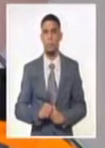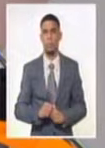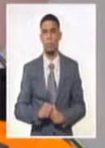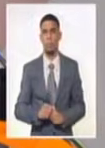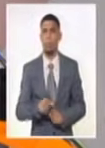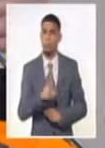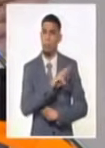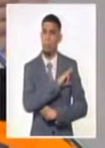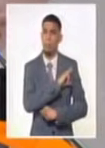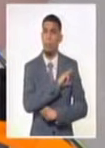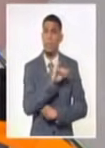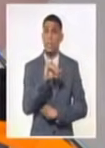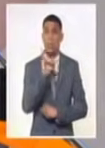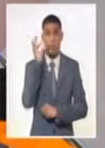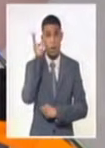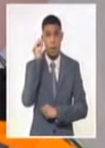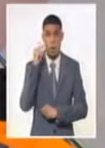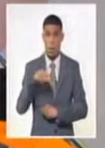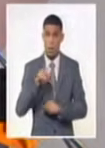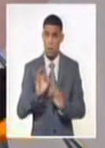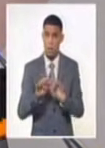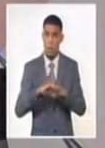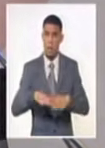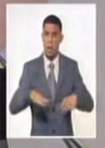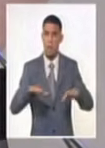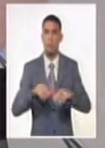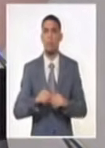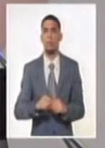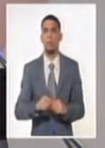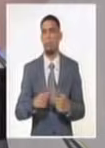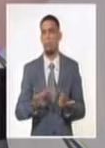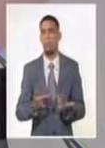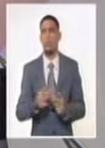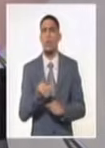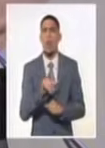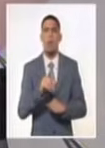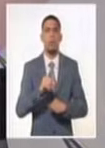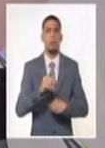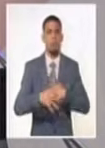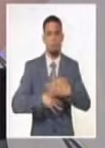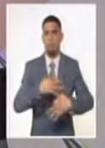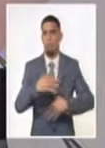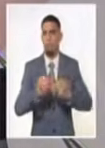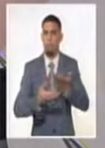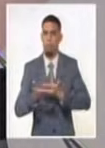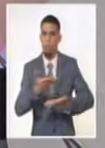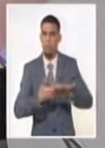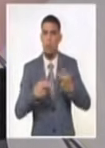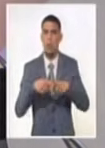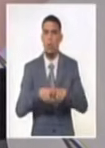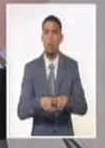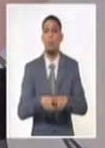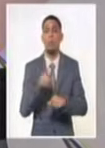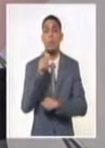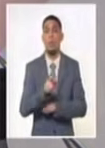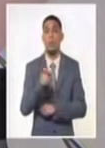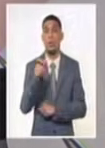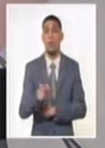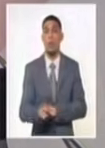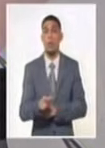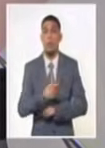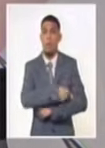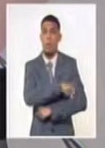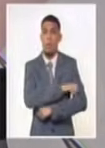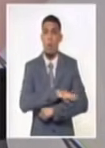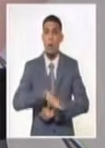6 de febrero estuvimos aquí, estuvimos intercambiando contigo y con nuestra población acerca de un grupo de